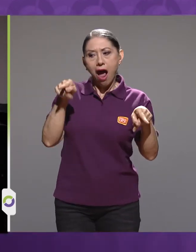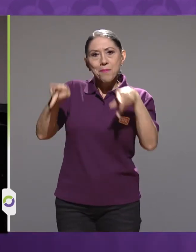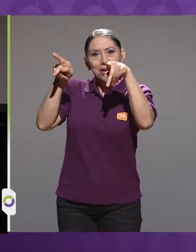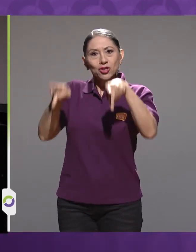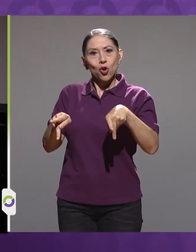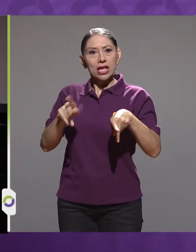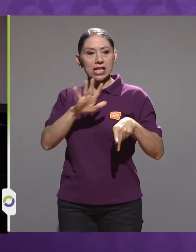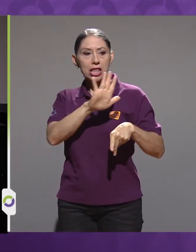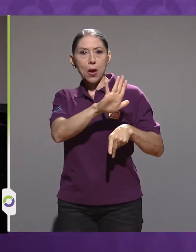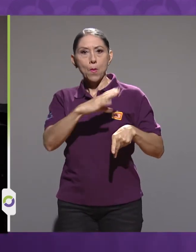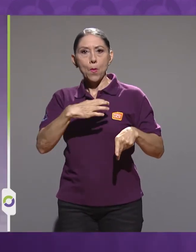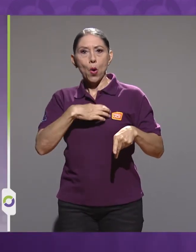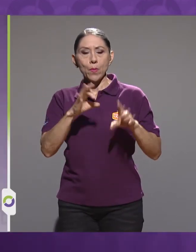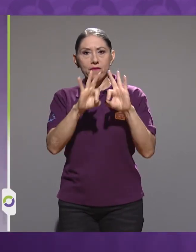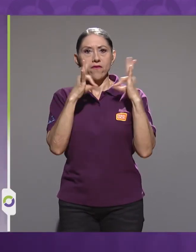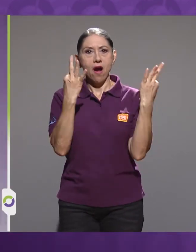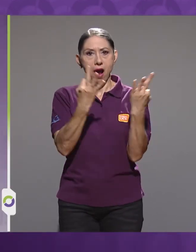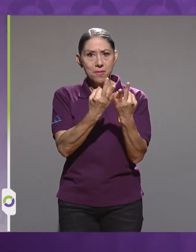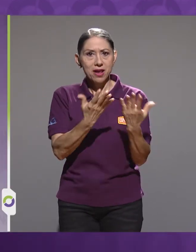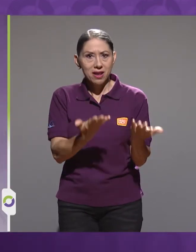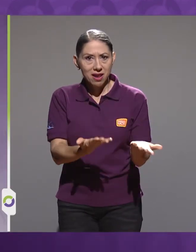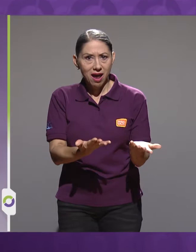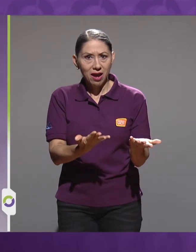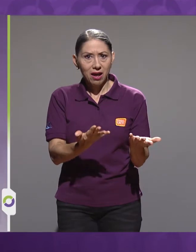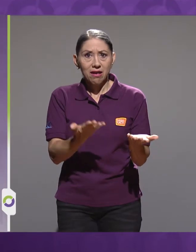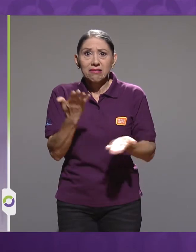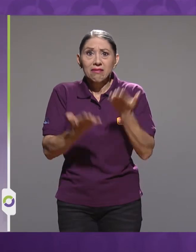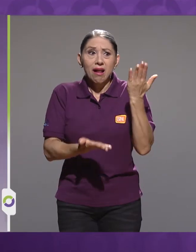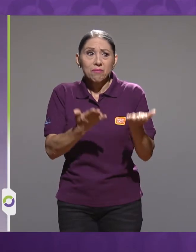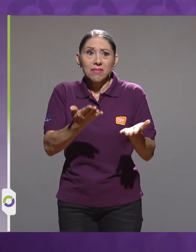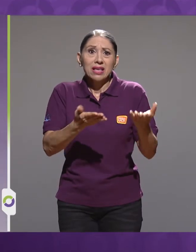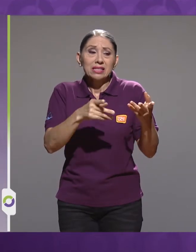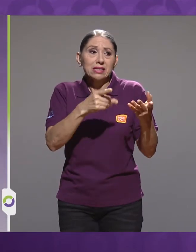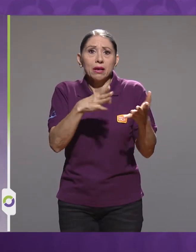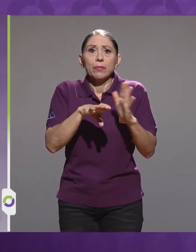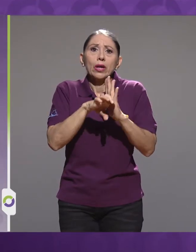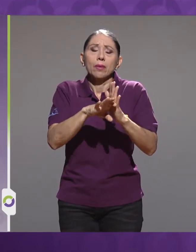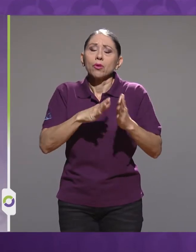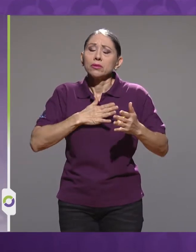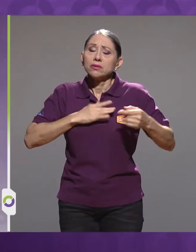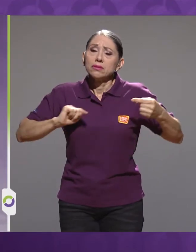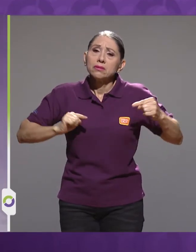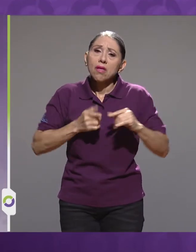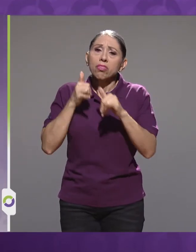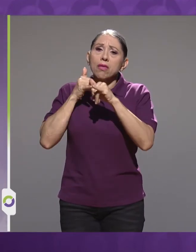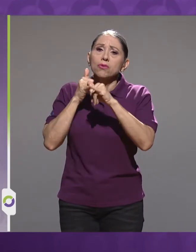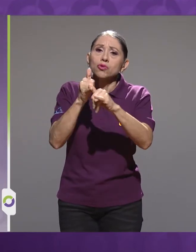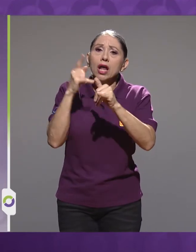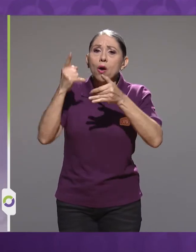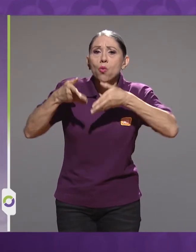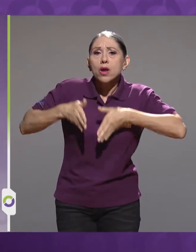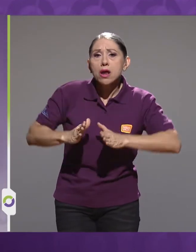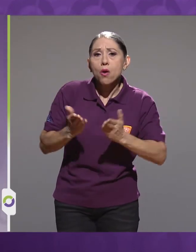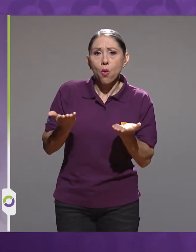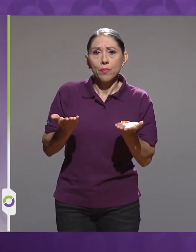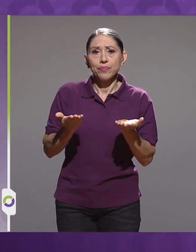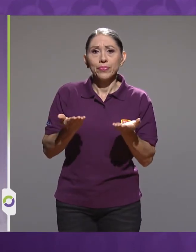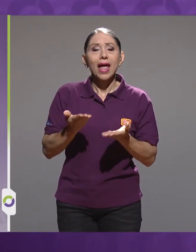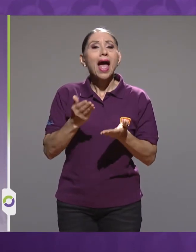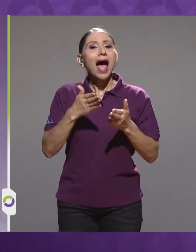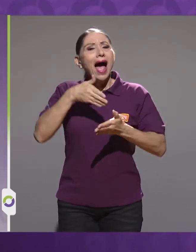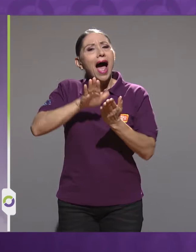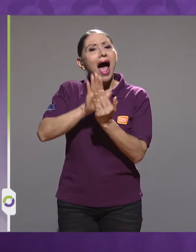puede ser tomar la decisión de denunciar, por ejemplo, a un hijo o una hija. El abuso